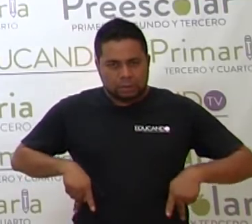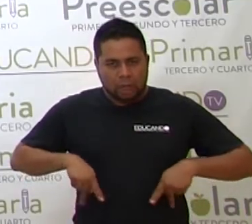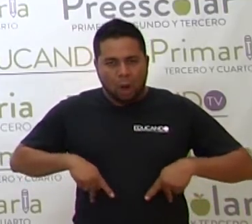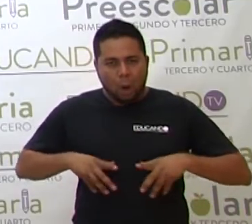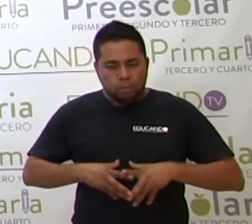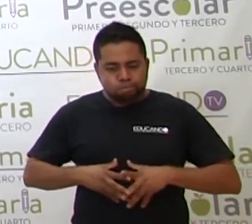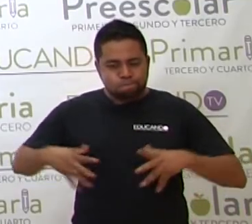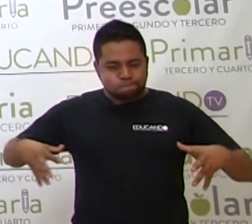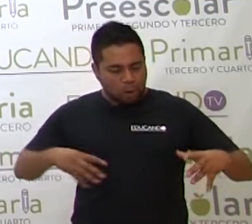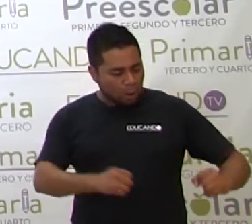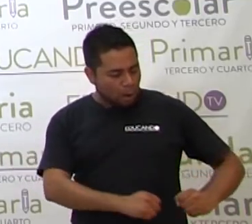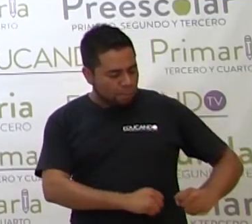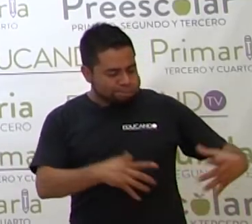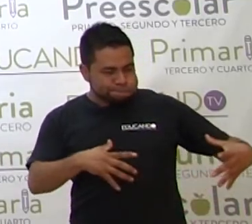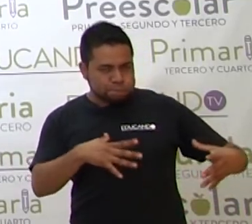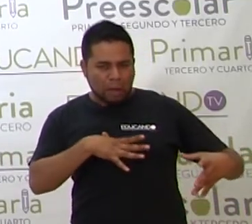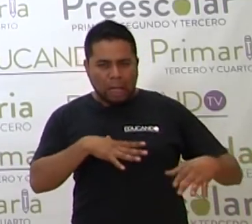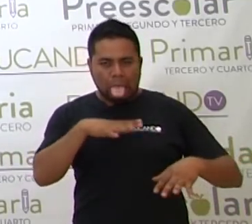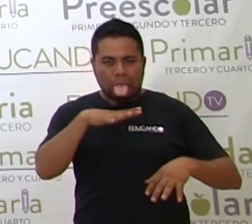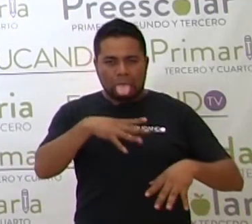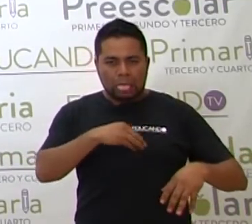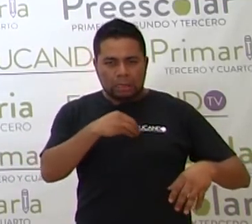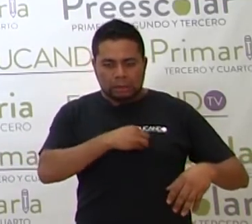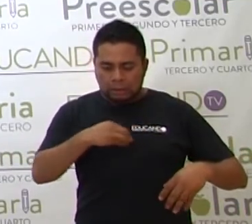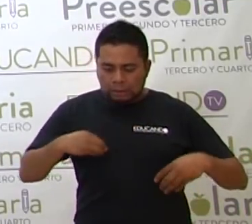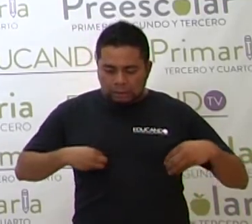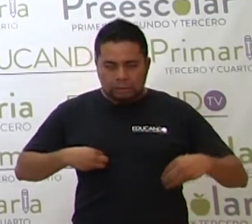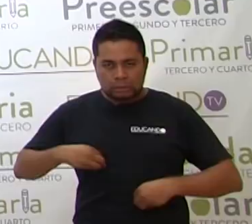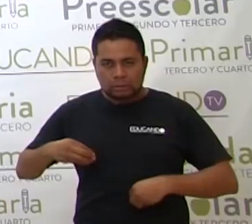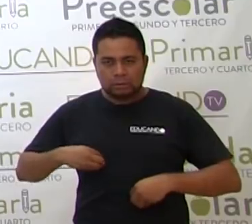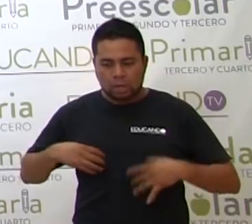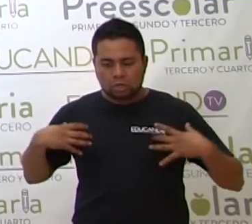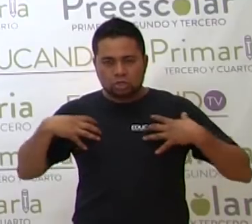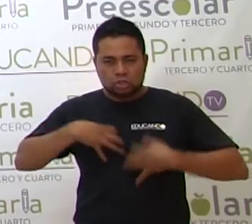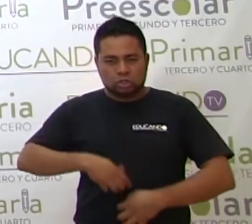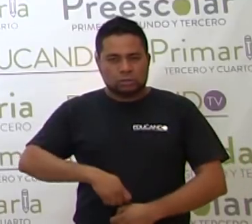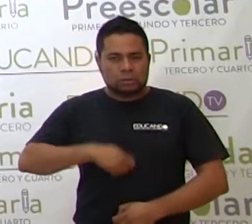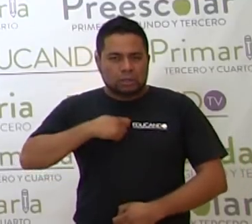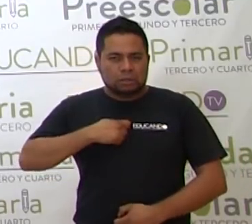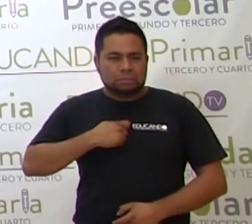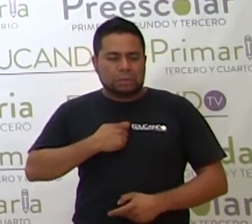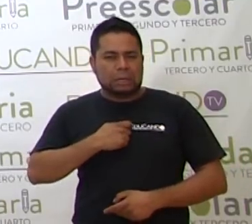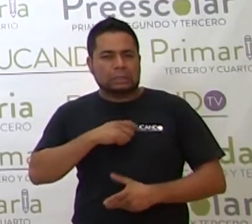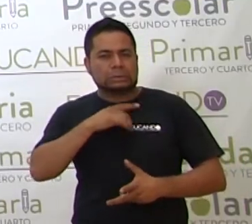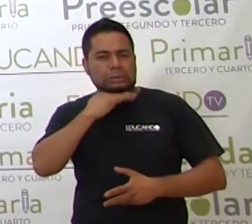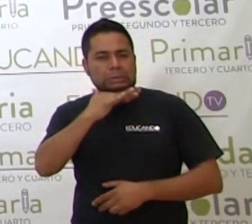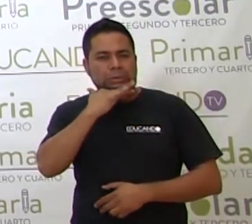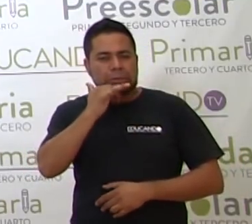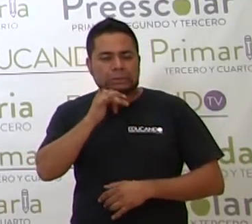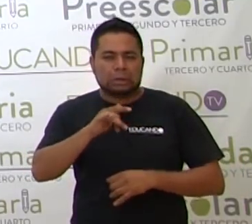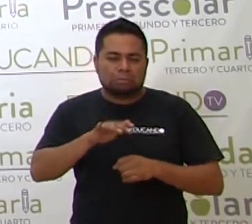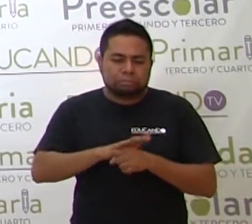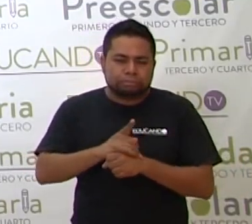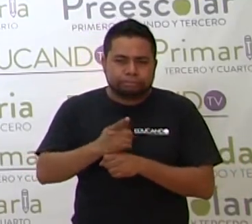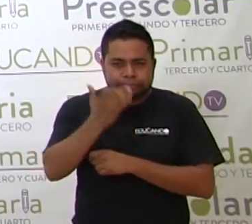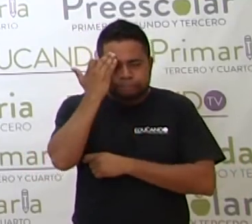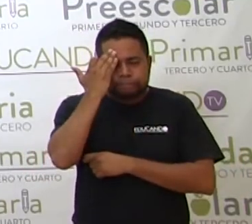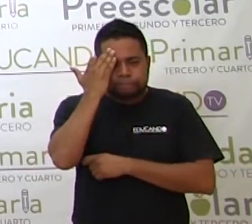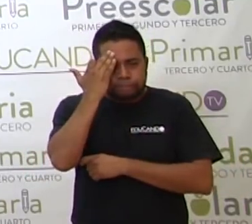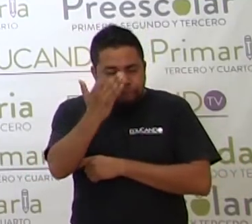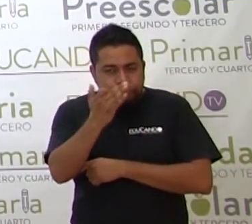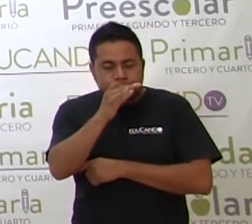bombacho, lleno de parches, un chaleco pardo por el uso y unas babuchas